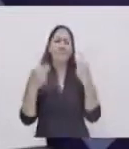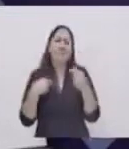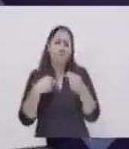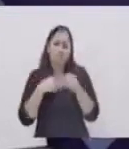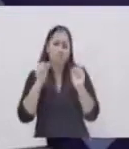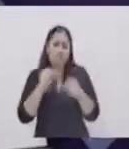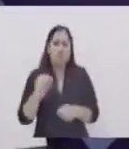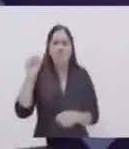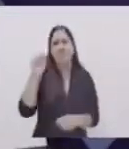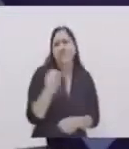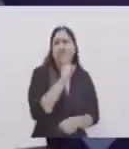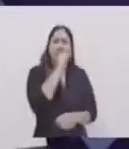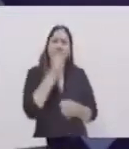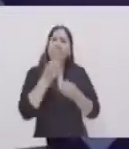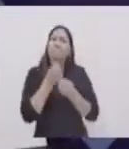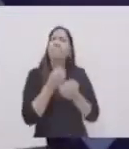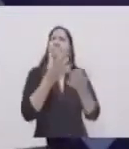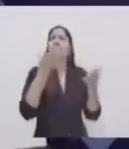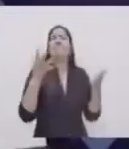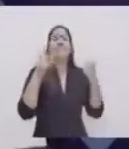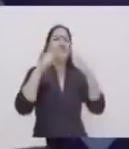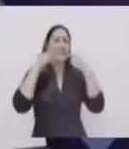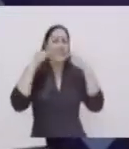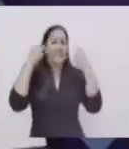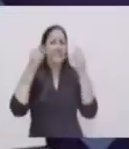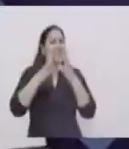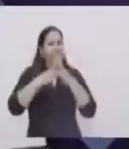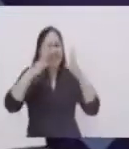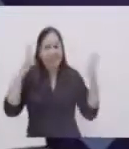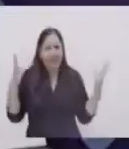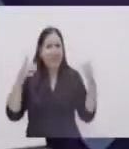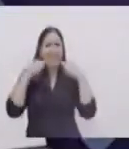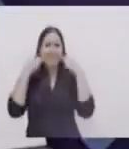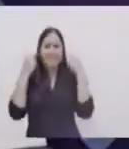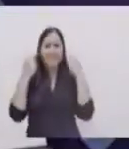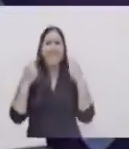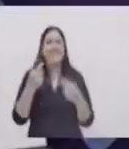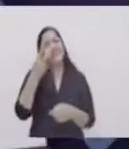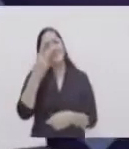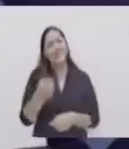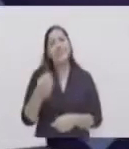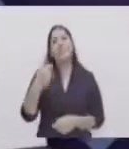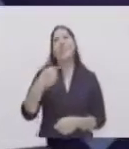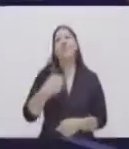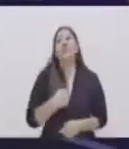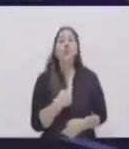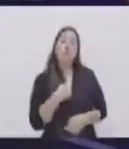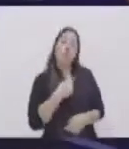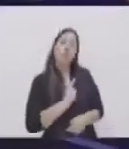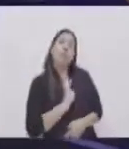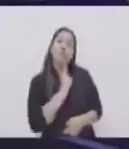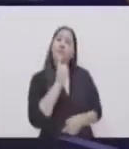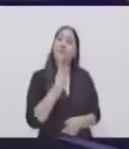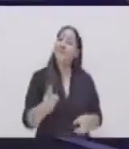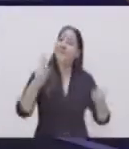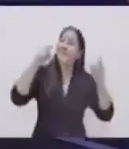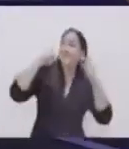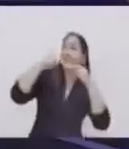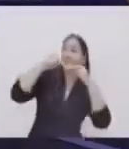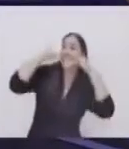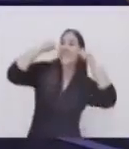de la música nuestra felicidad es mucho más grande. Nuevamente. ¿Listos? Yo